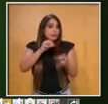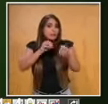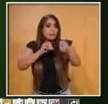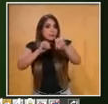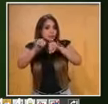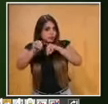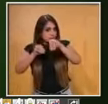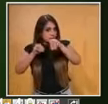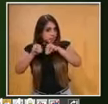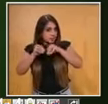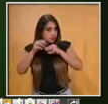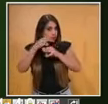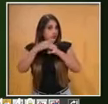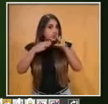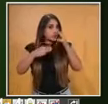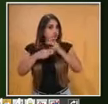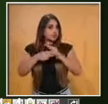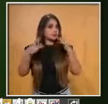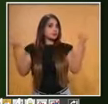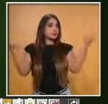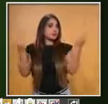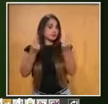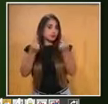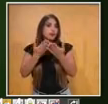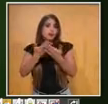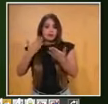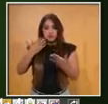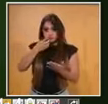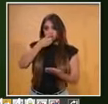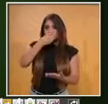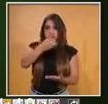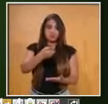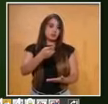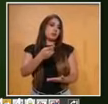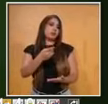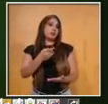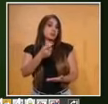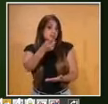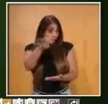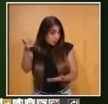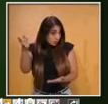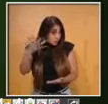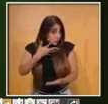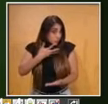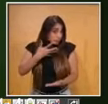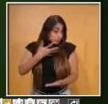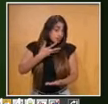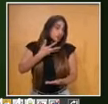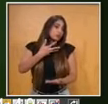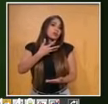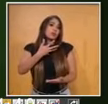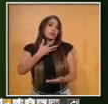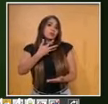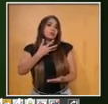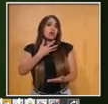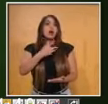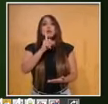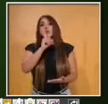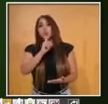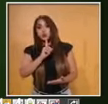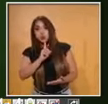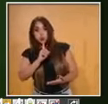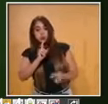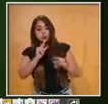necesitar. Ya había mencionado la maestra que en esta ocasión, si tienes a la mano una vela, un poco